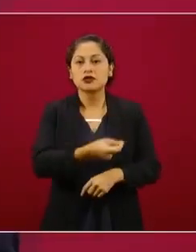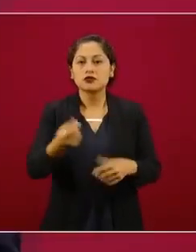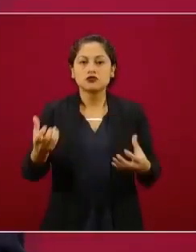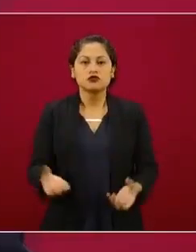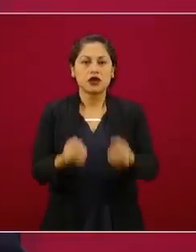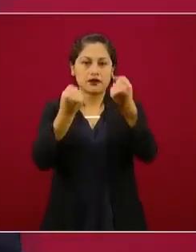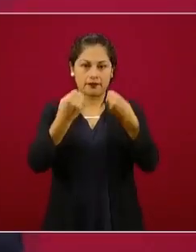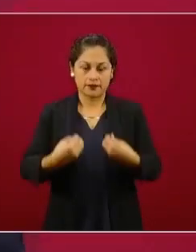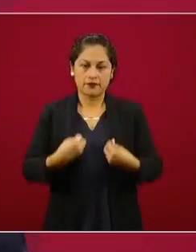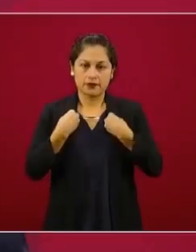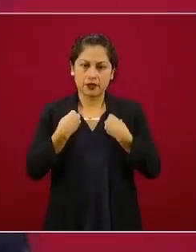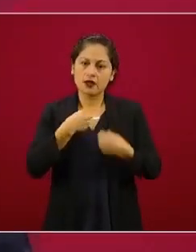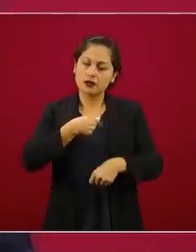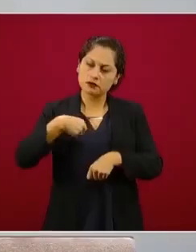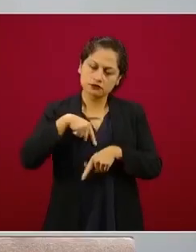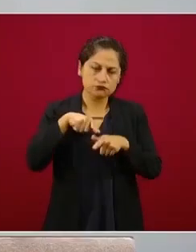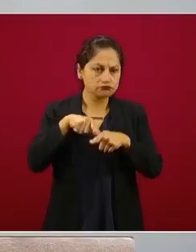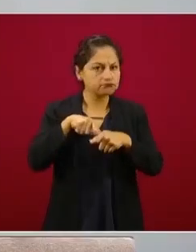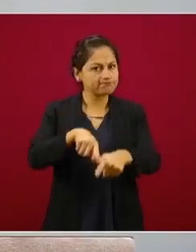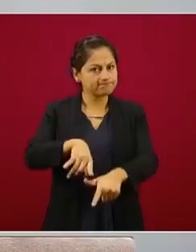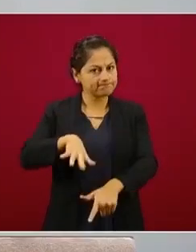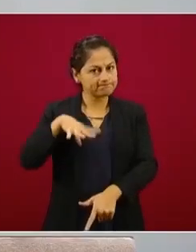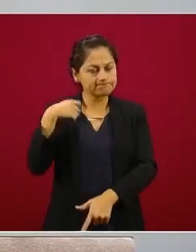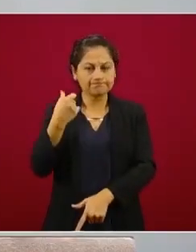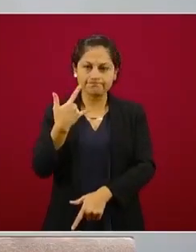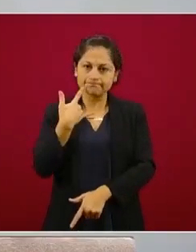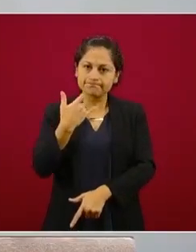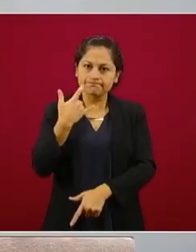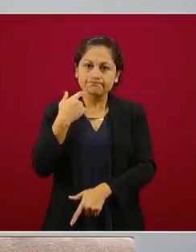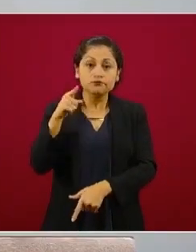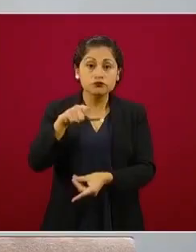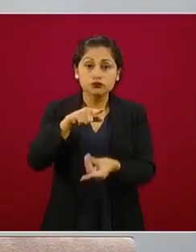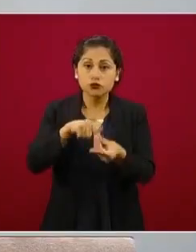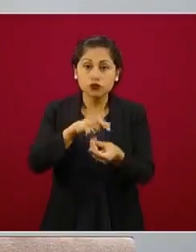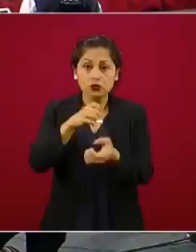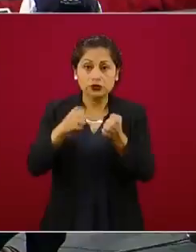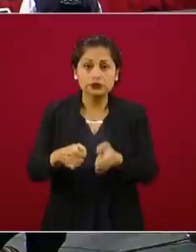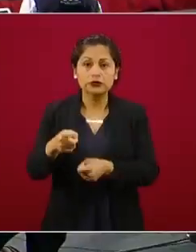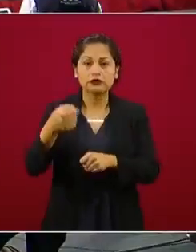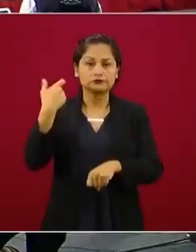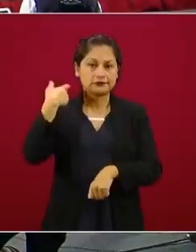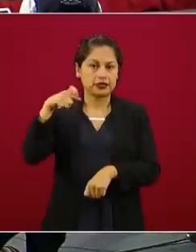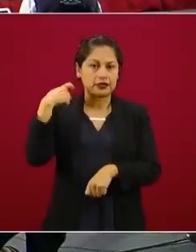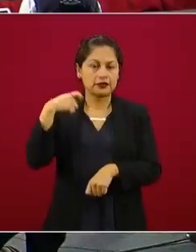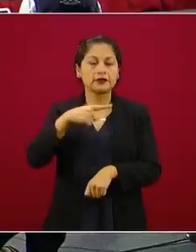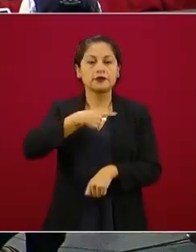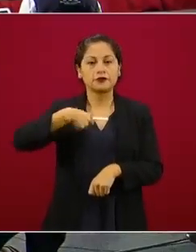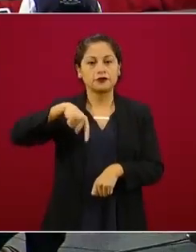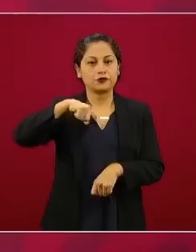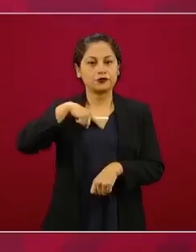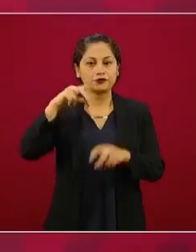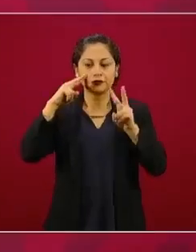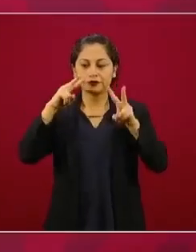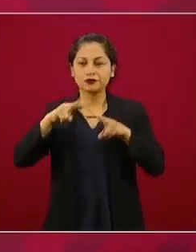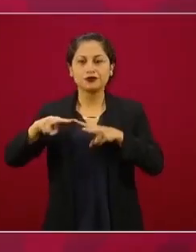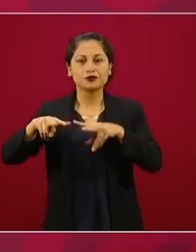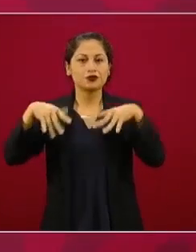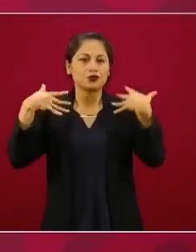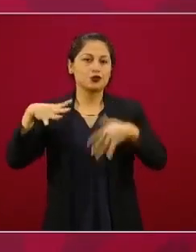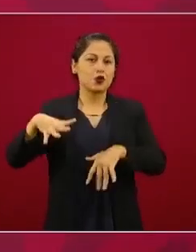Ese hospital sigue funcionando, está ahí en Querétaro y creo que es un orgullo de todos los